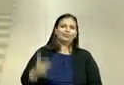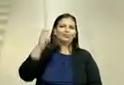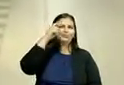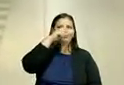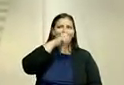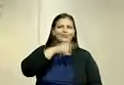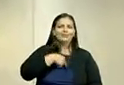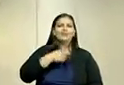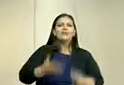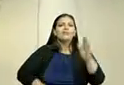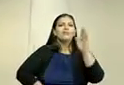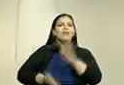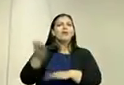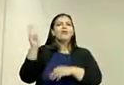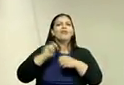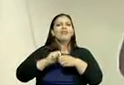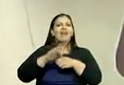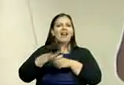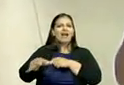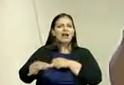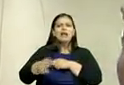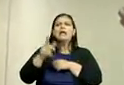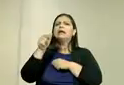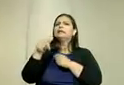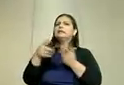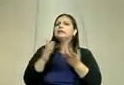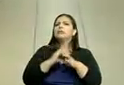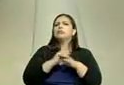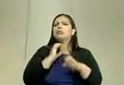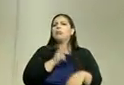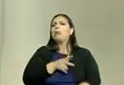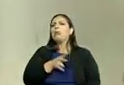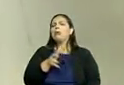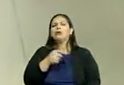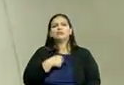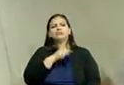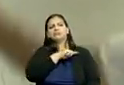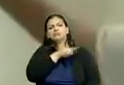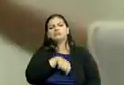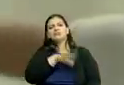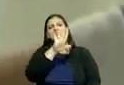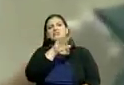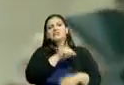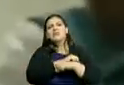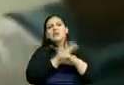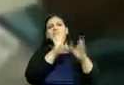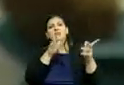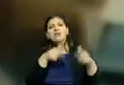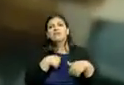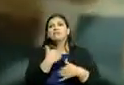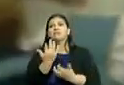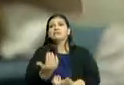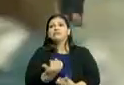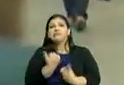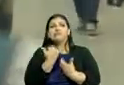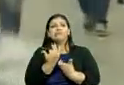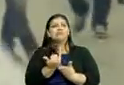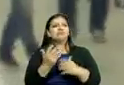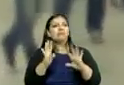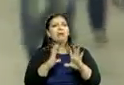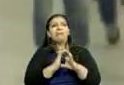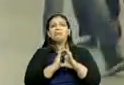no hay transporte como movilizarse y uno pierden bien trabajo gracias si bien se observan buses